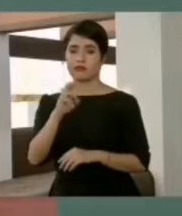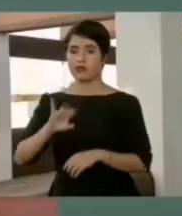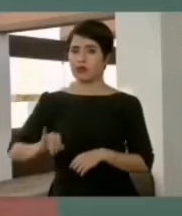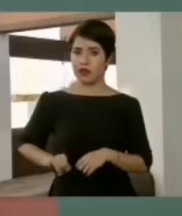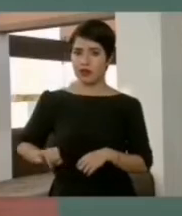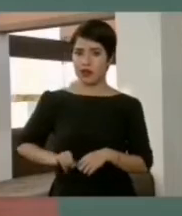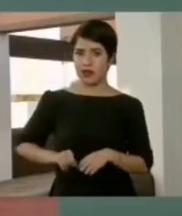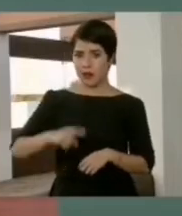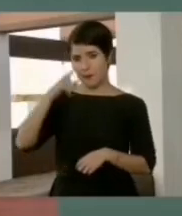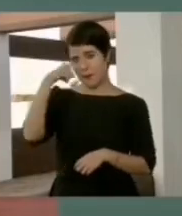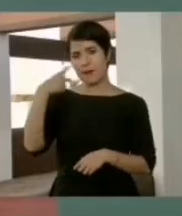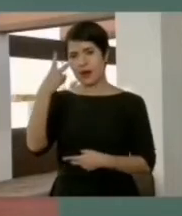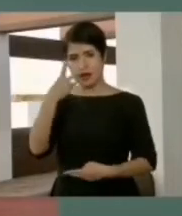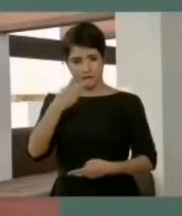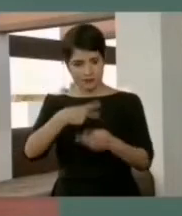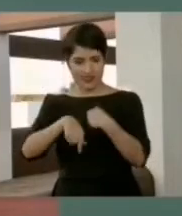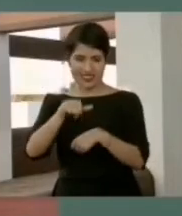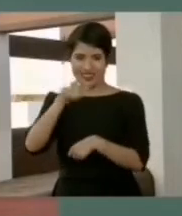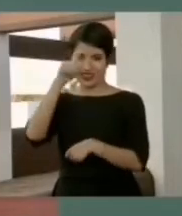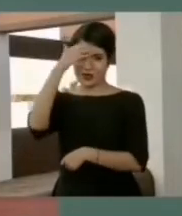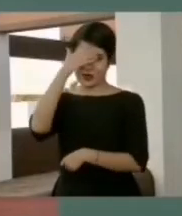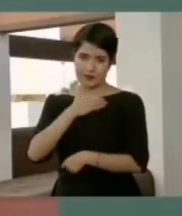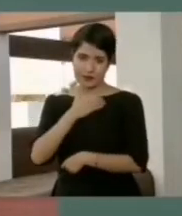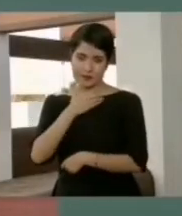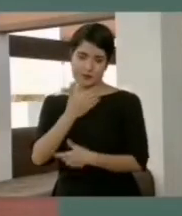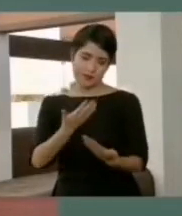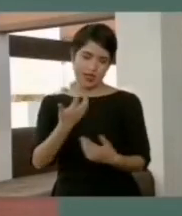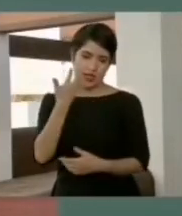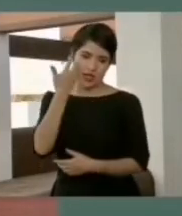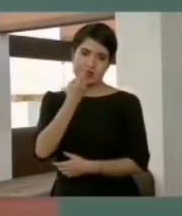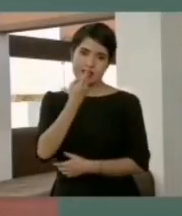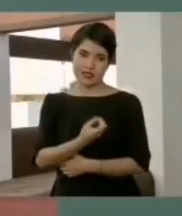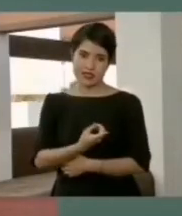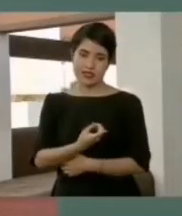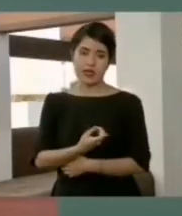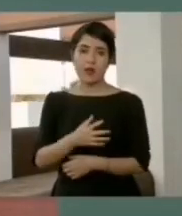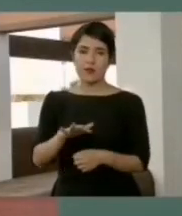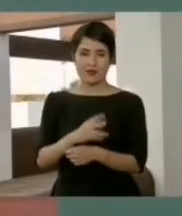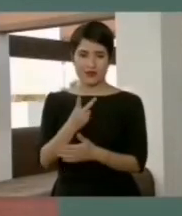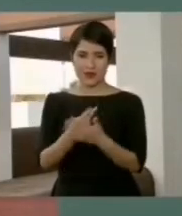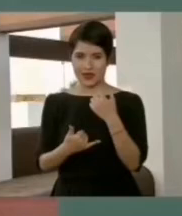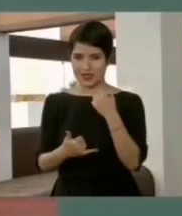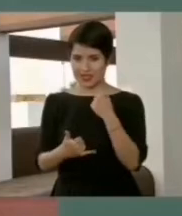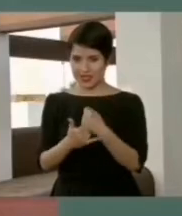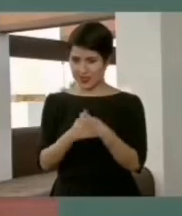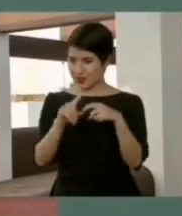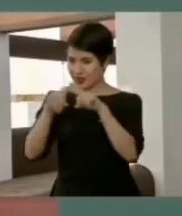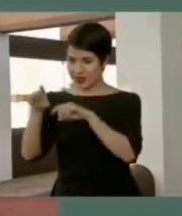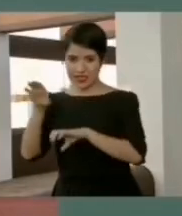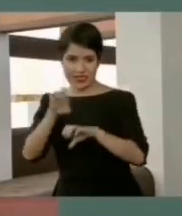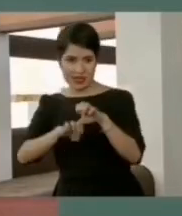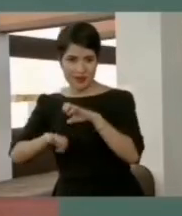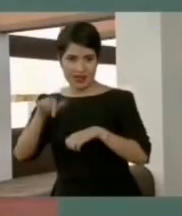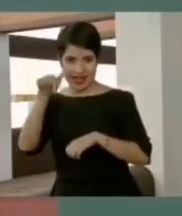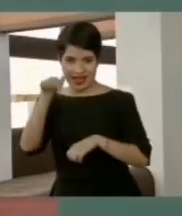que nos trajo a Lázaro Cárdenas. Quiero informarles que como parte de los proyectos de inversión privada en este puerto,